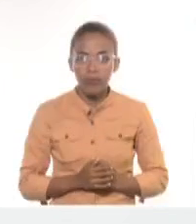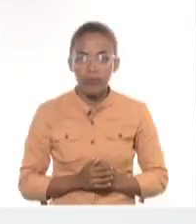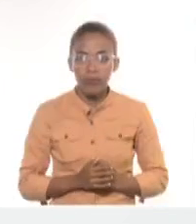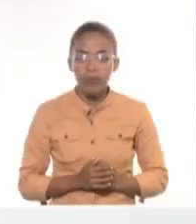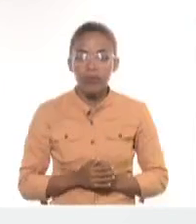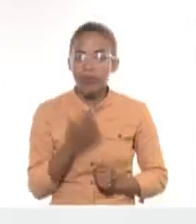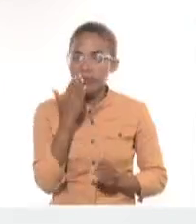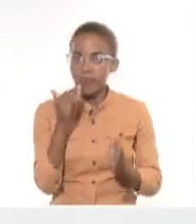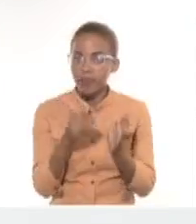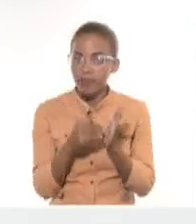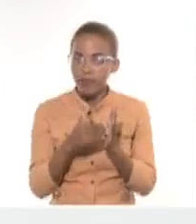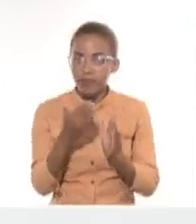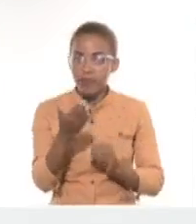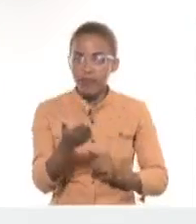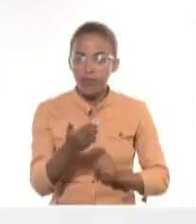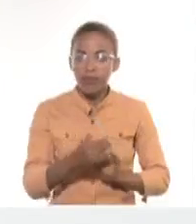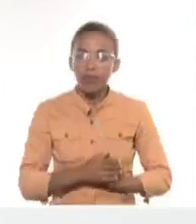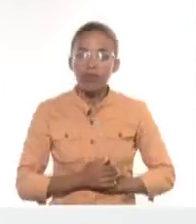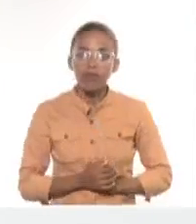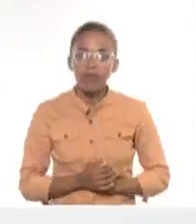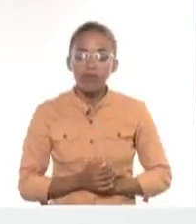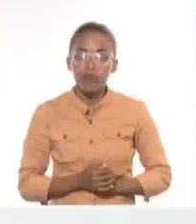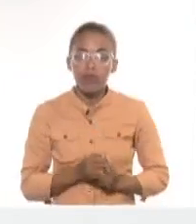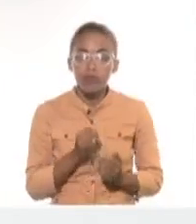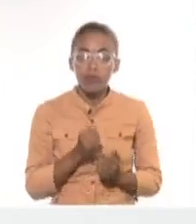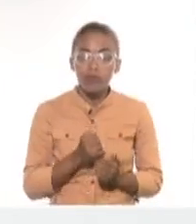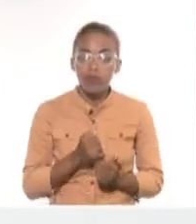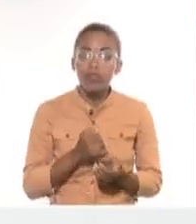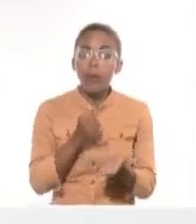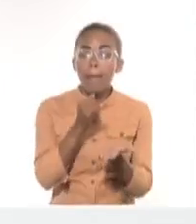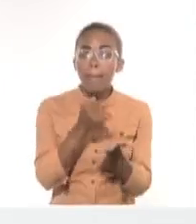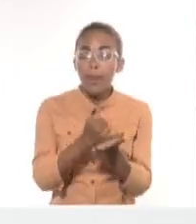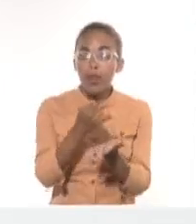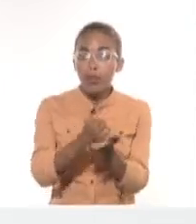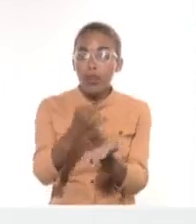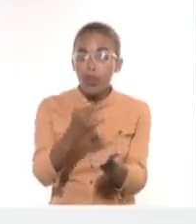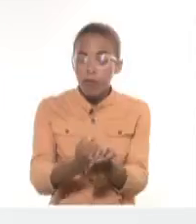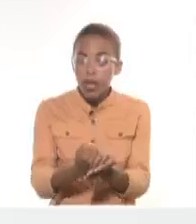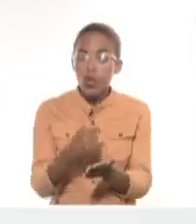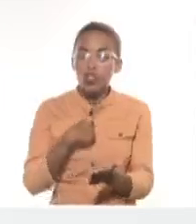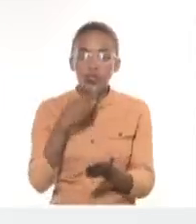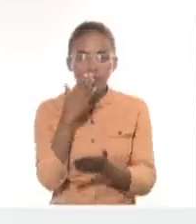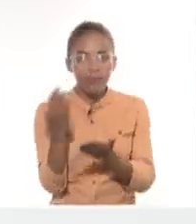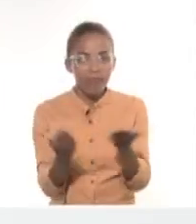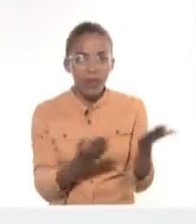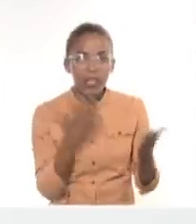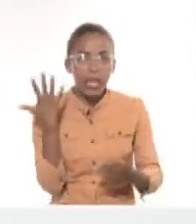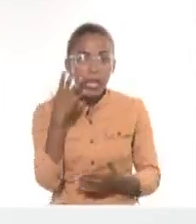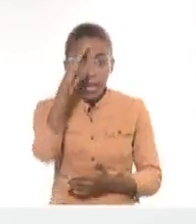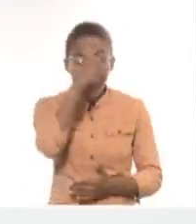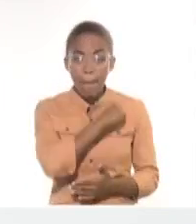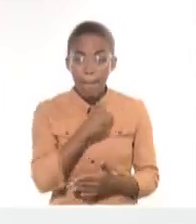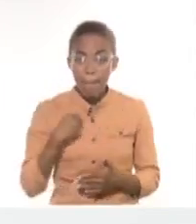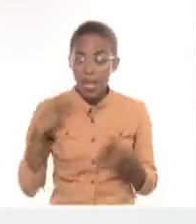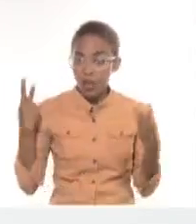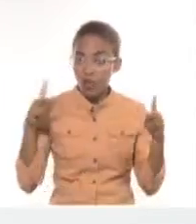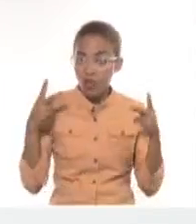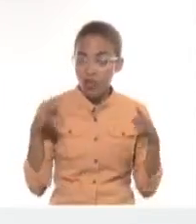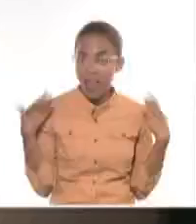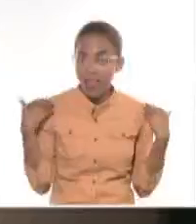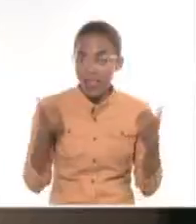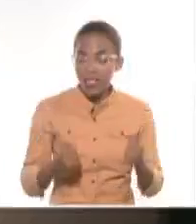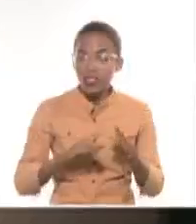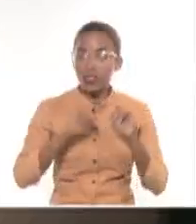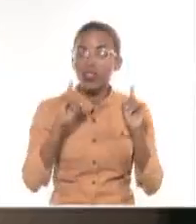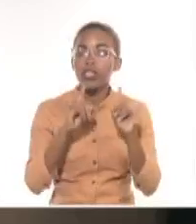También para ti, Miguel. Y como cada miércoles, recibo en el estudio al doctor Francisco Durán García, director nacional de epidemiología del Ministerio de Salud